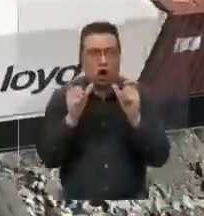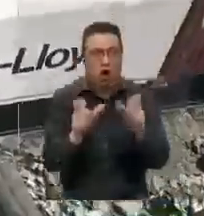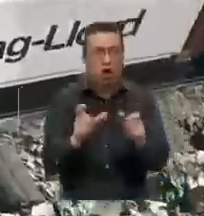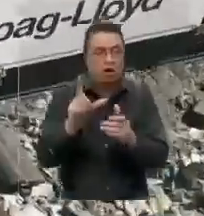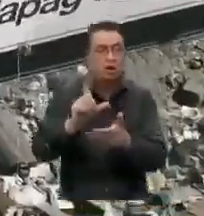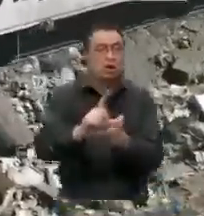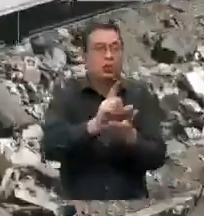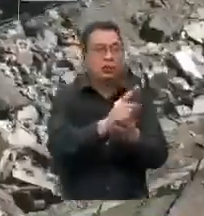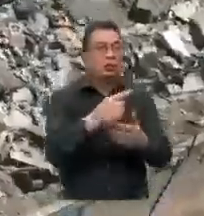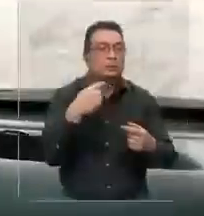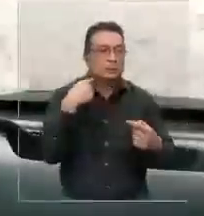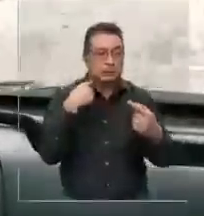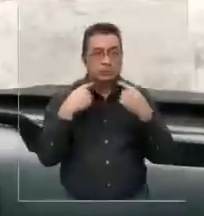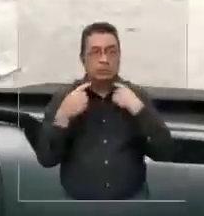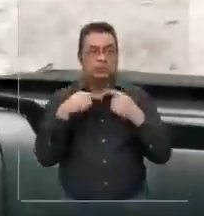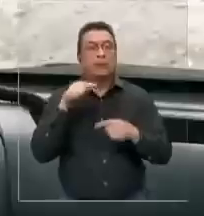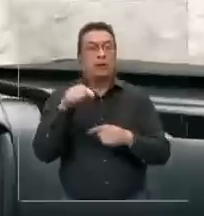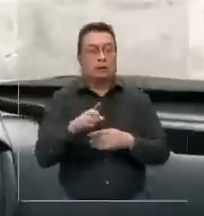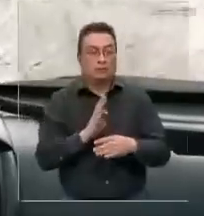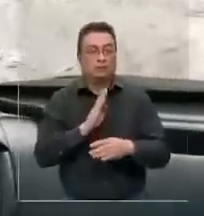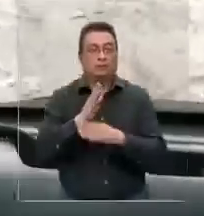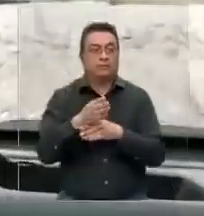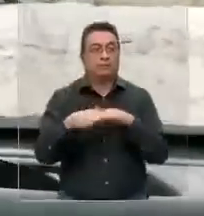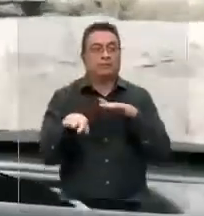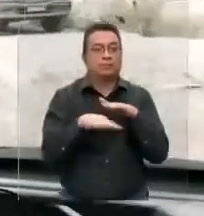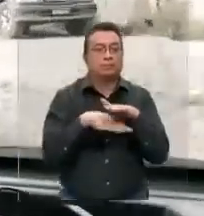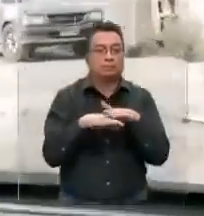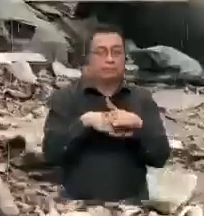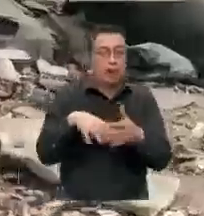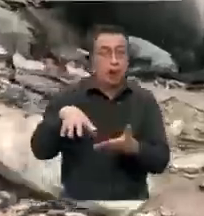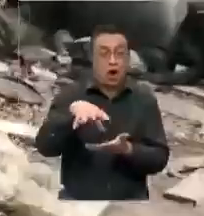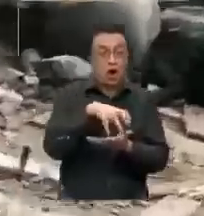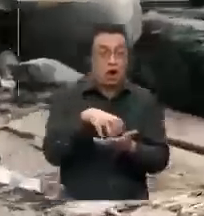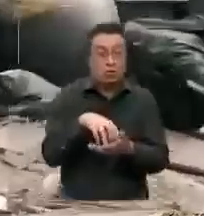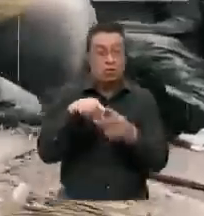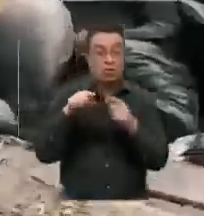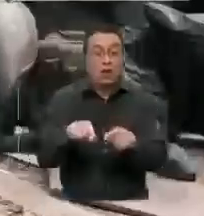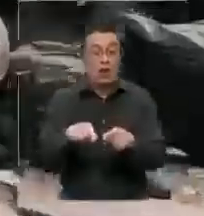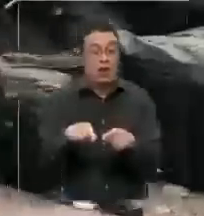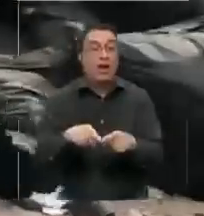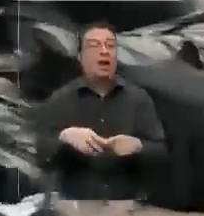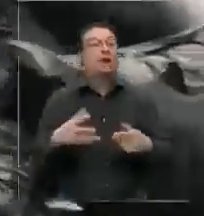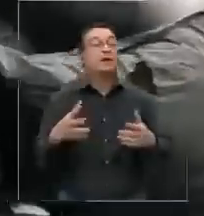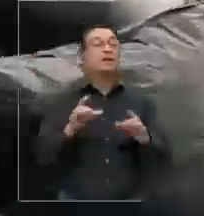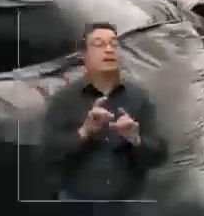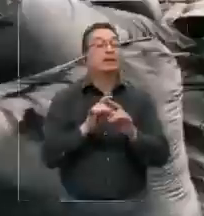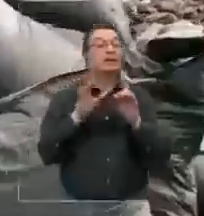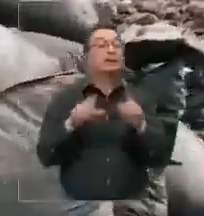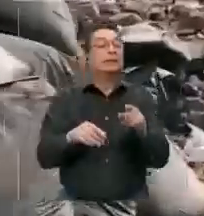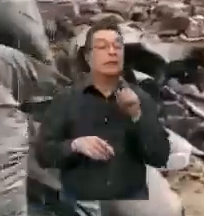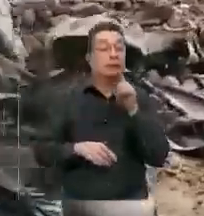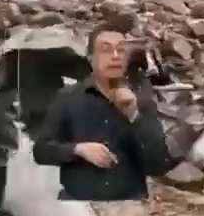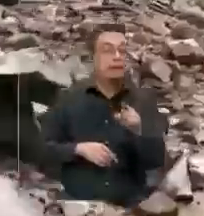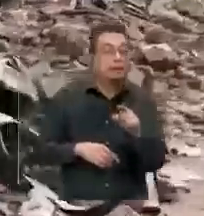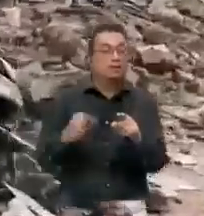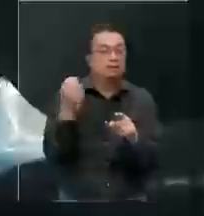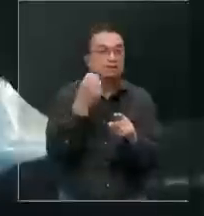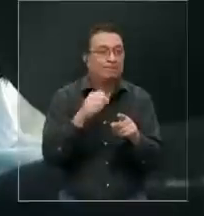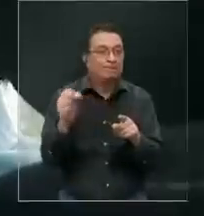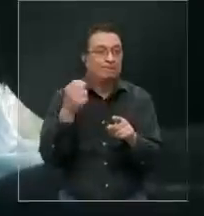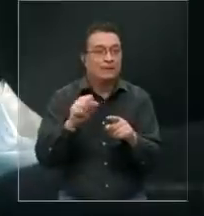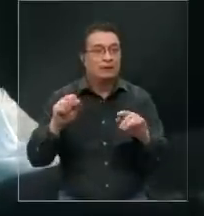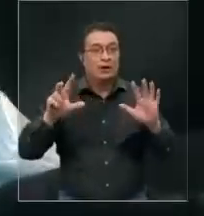puntos críticos. Bueno, vamos dando inicio a un recorrido por la comuna, específicamente en búsqueda de los infractores.